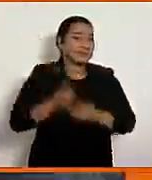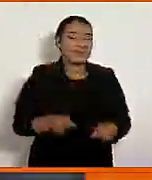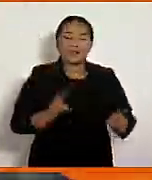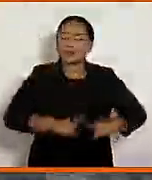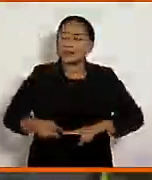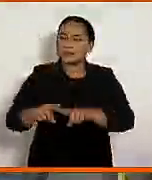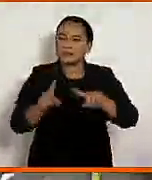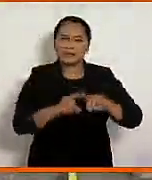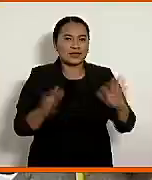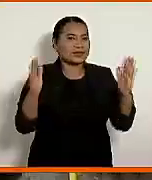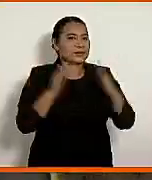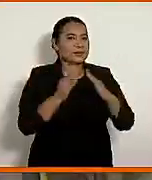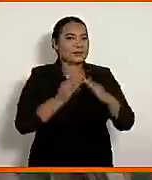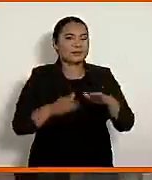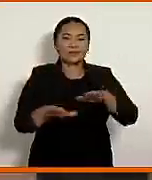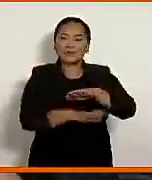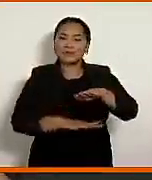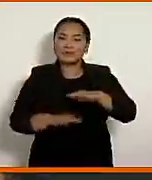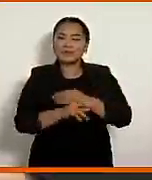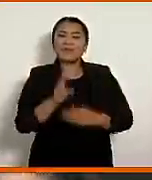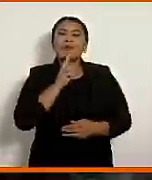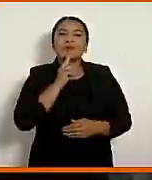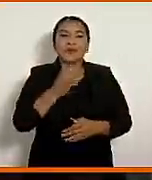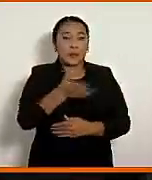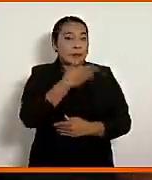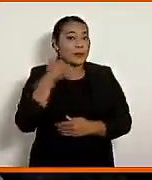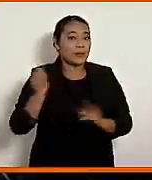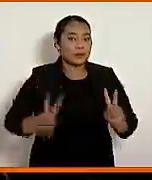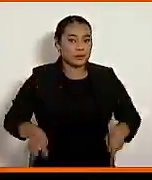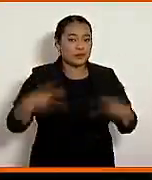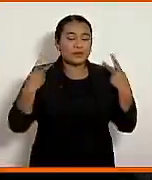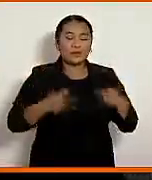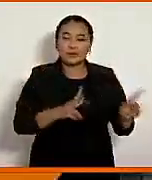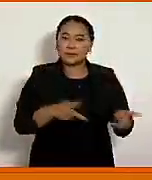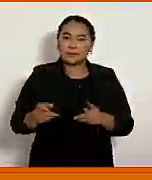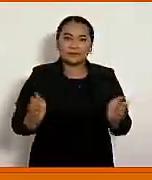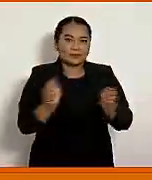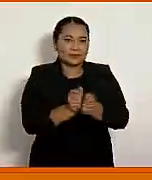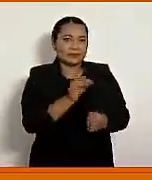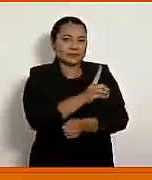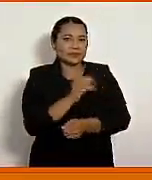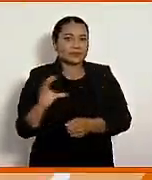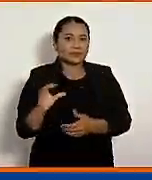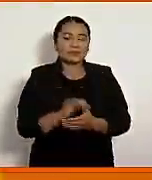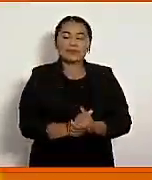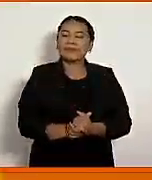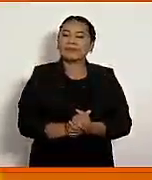de Honduras, mejorando las condiciones de las personas con discapacidad.